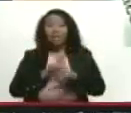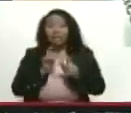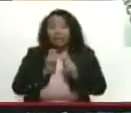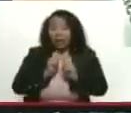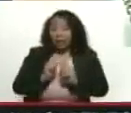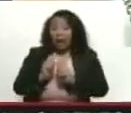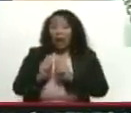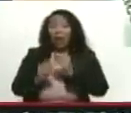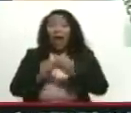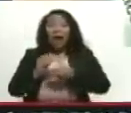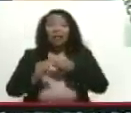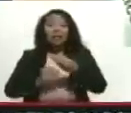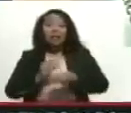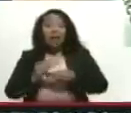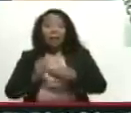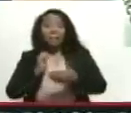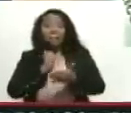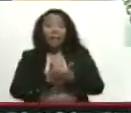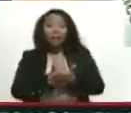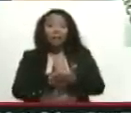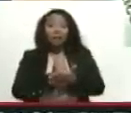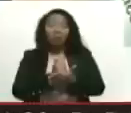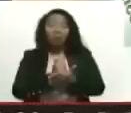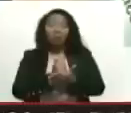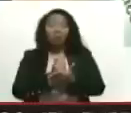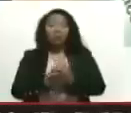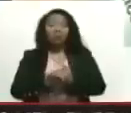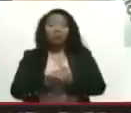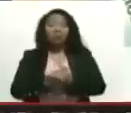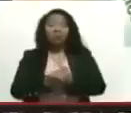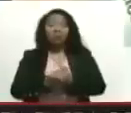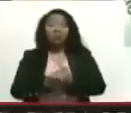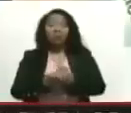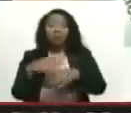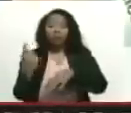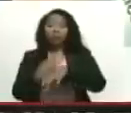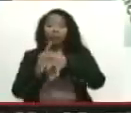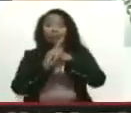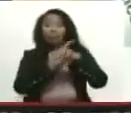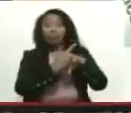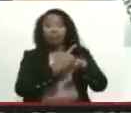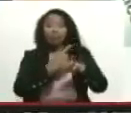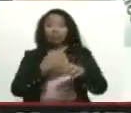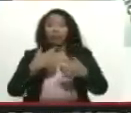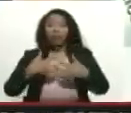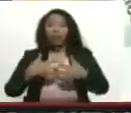intentado, vamos a decir, hubo el intento de matarlo con drones.